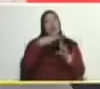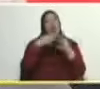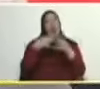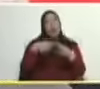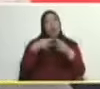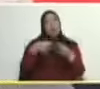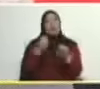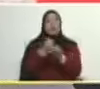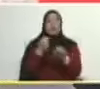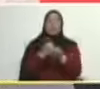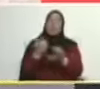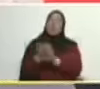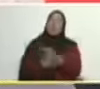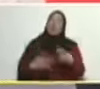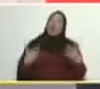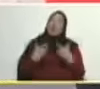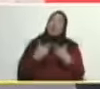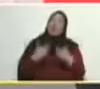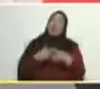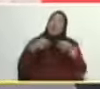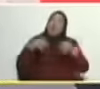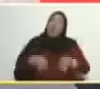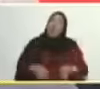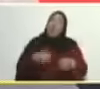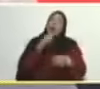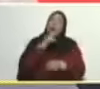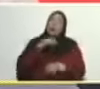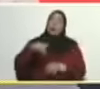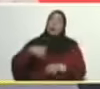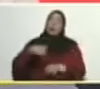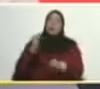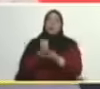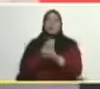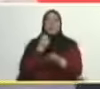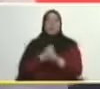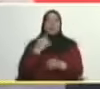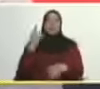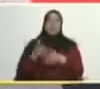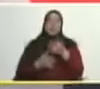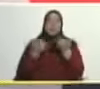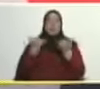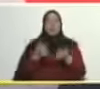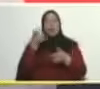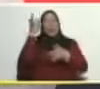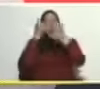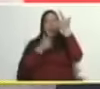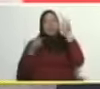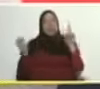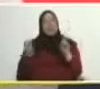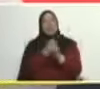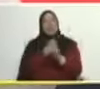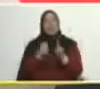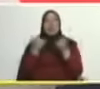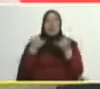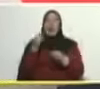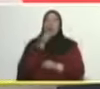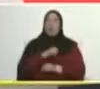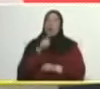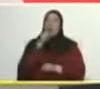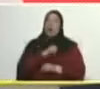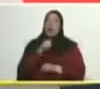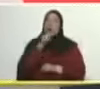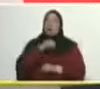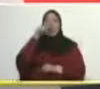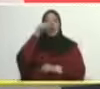odio. Ataca a las fuerzas de izquierda y progresistas y pretende borrar la historia de lucha y resistencia de